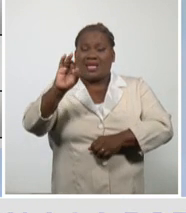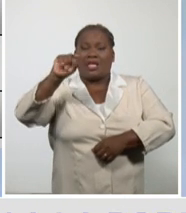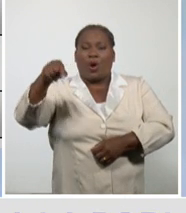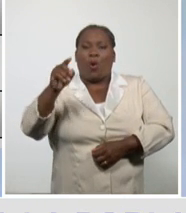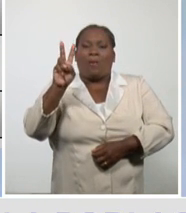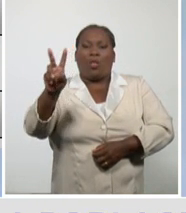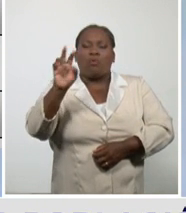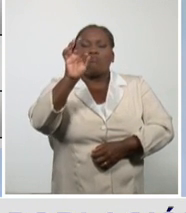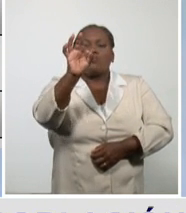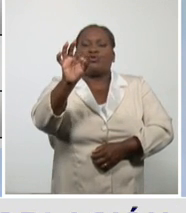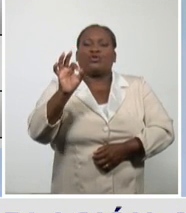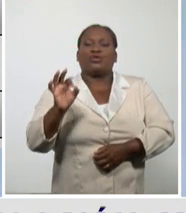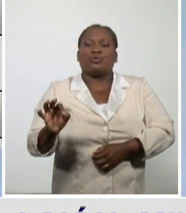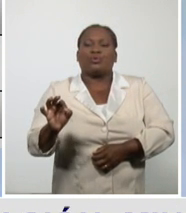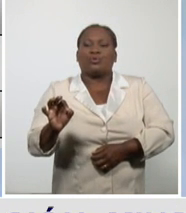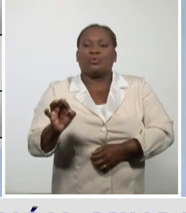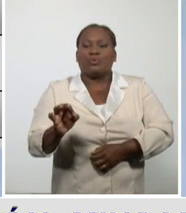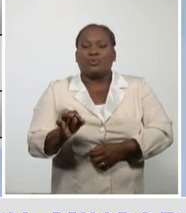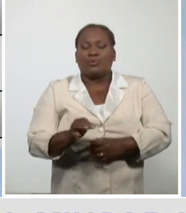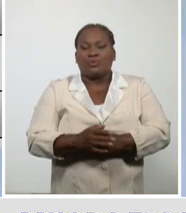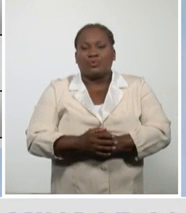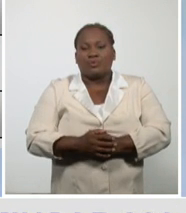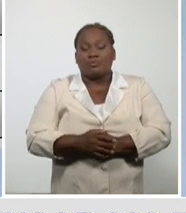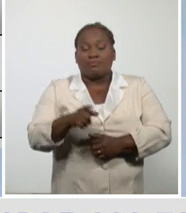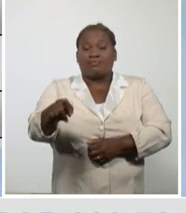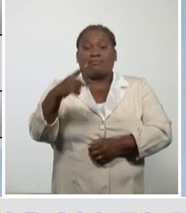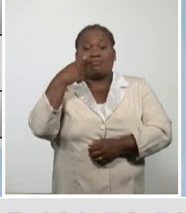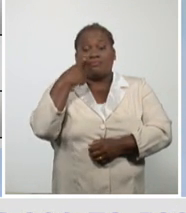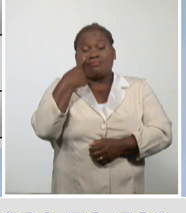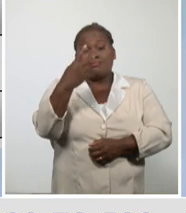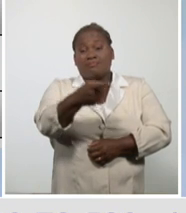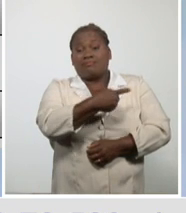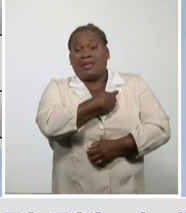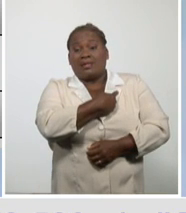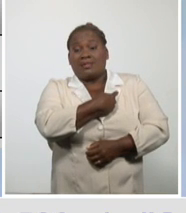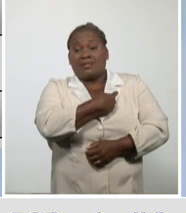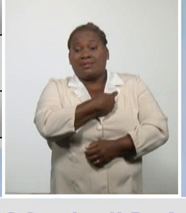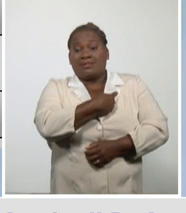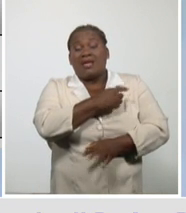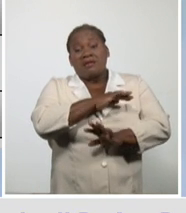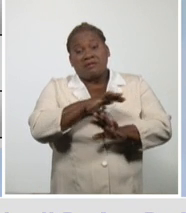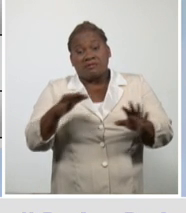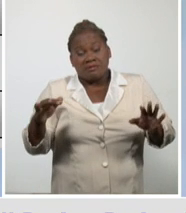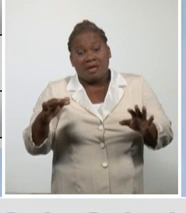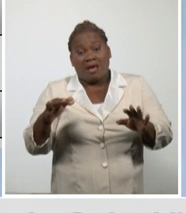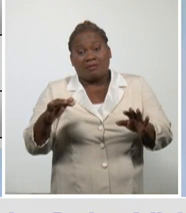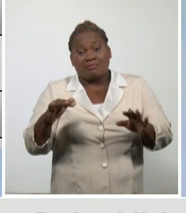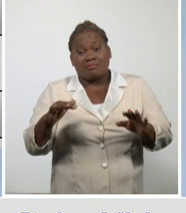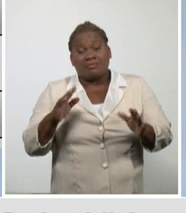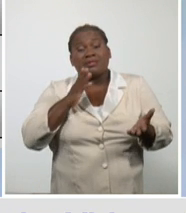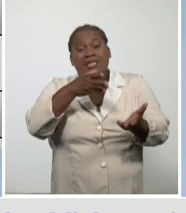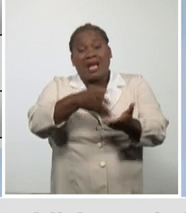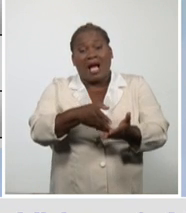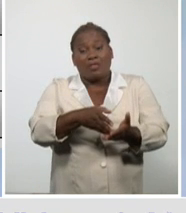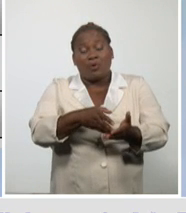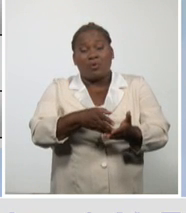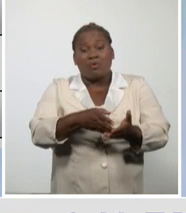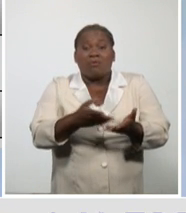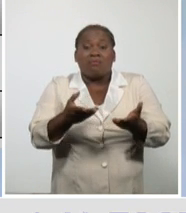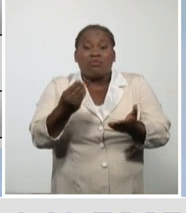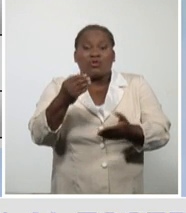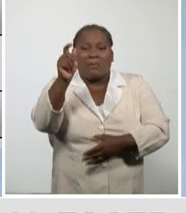7,2%. Si se dan cuenta, ya prácticamente estamos llegando a 250.000 de pacientes